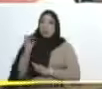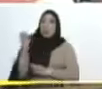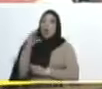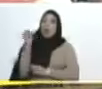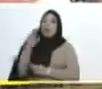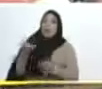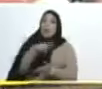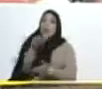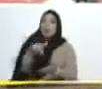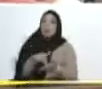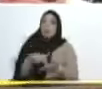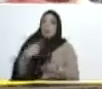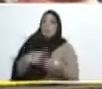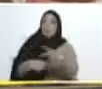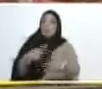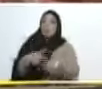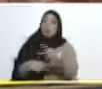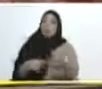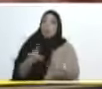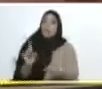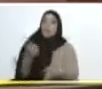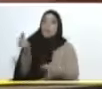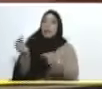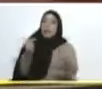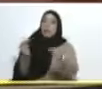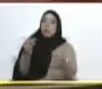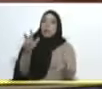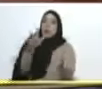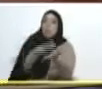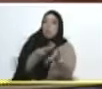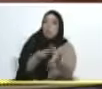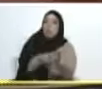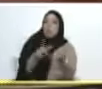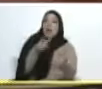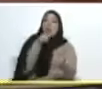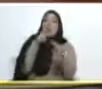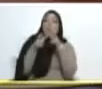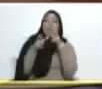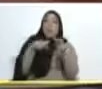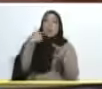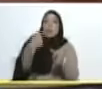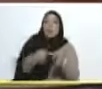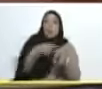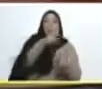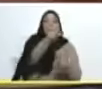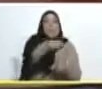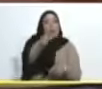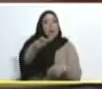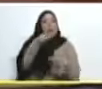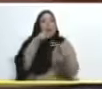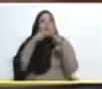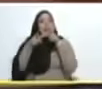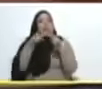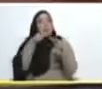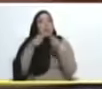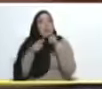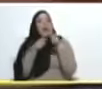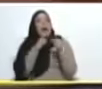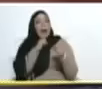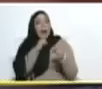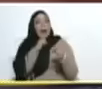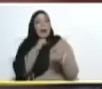procedimiento de aprobarlo en primera discusión, de llevarlo a una consulta amplia y de sancionarlo